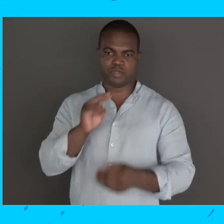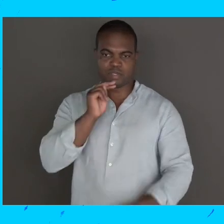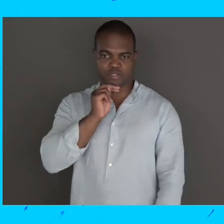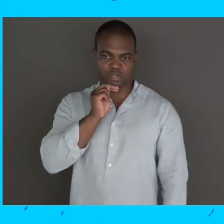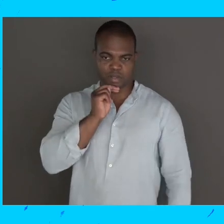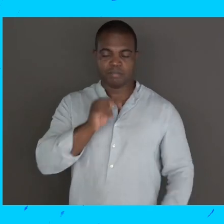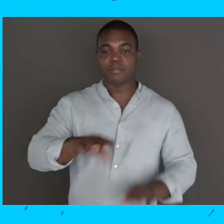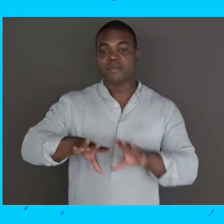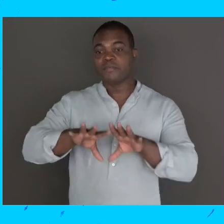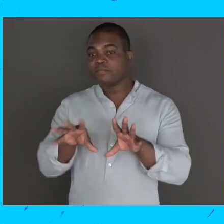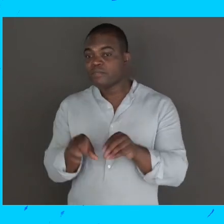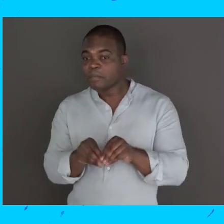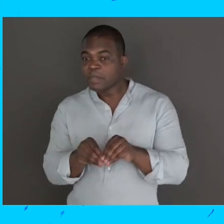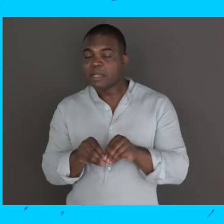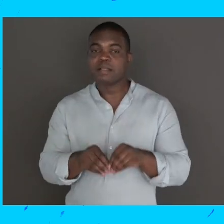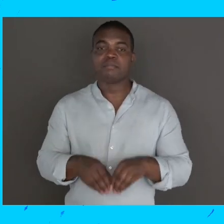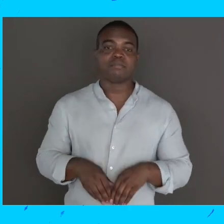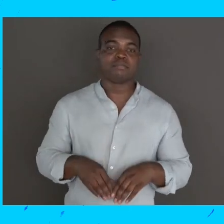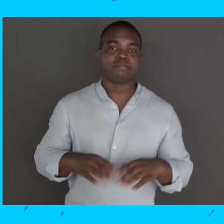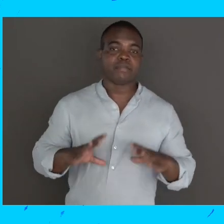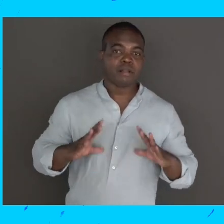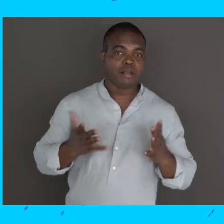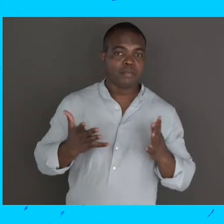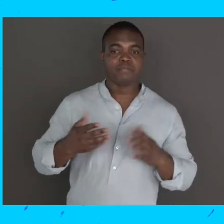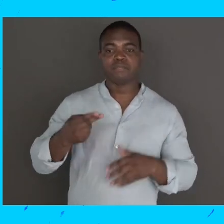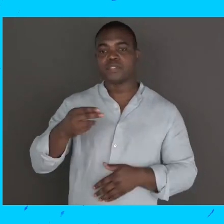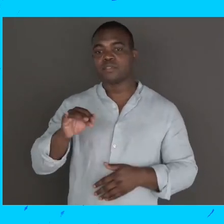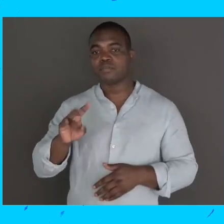es fundamental y un marco